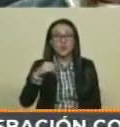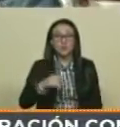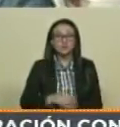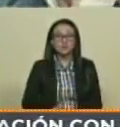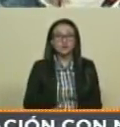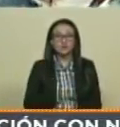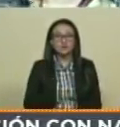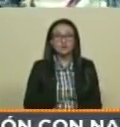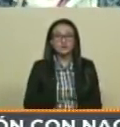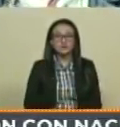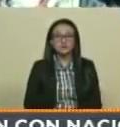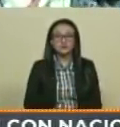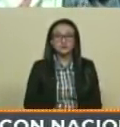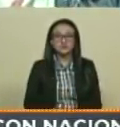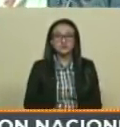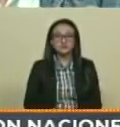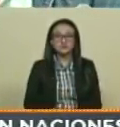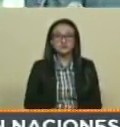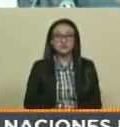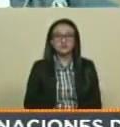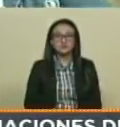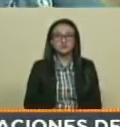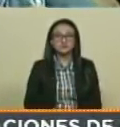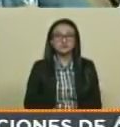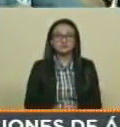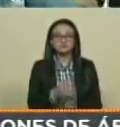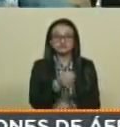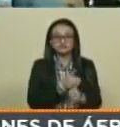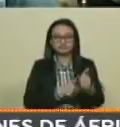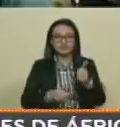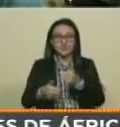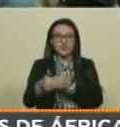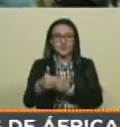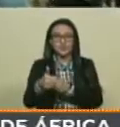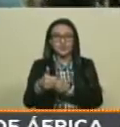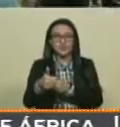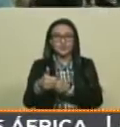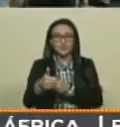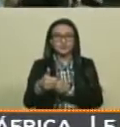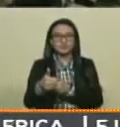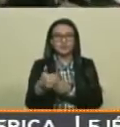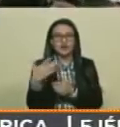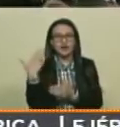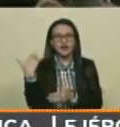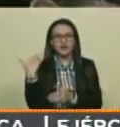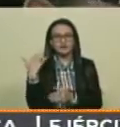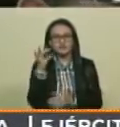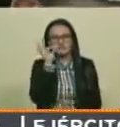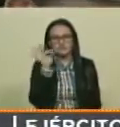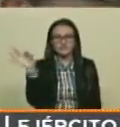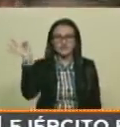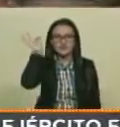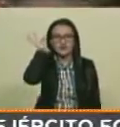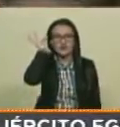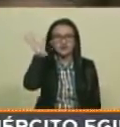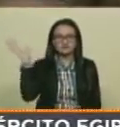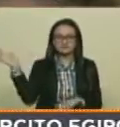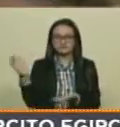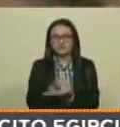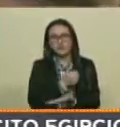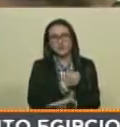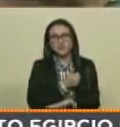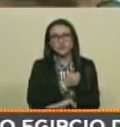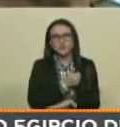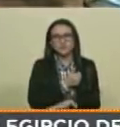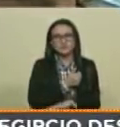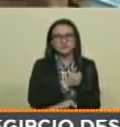que consideró la destitución del anterior fiscal y la remoción que